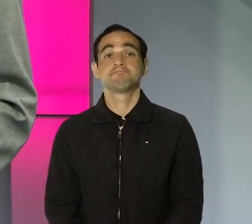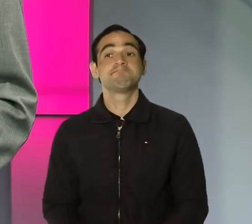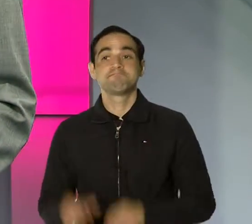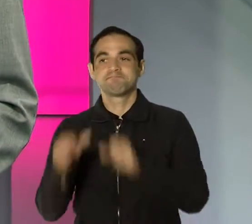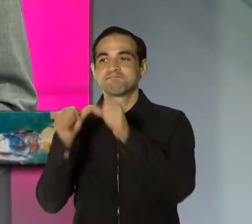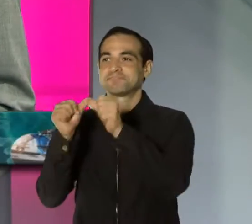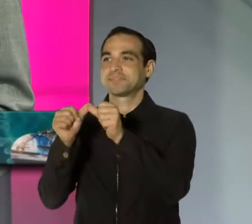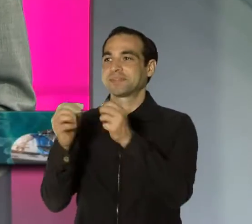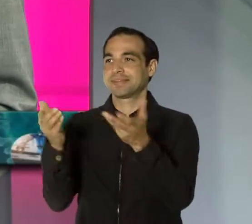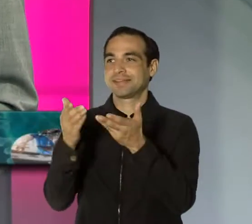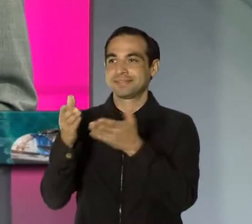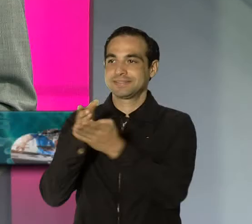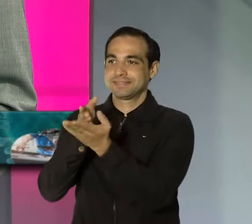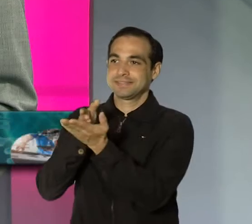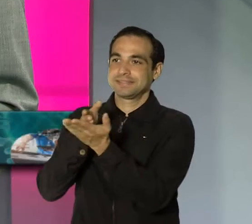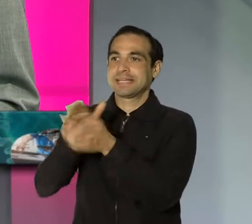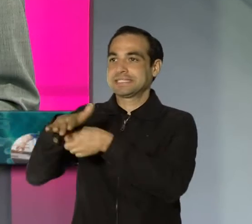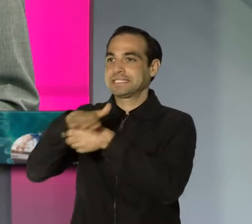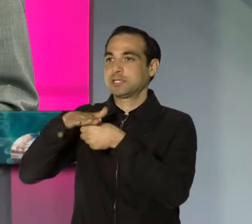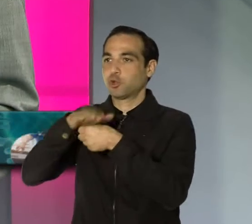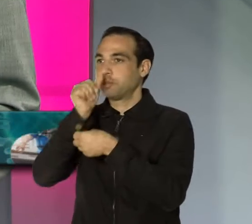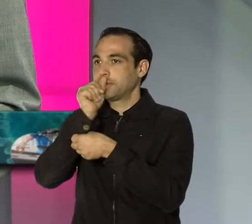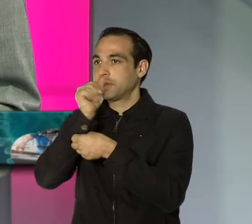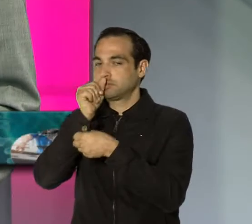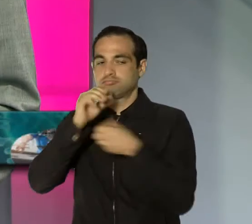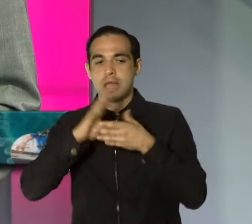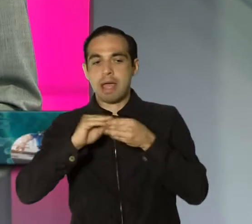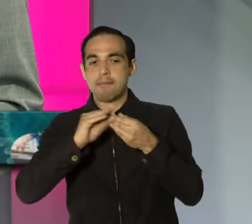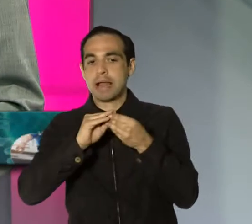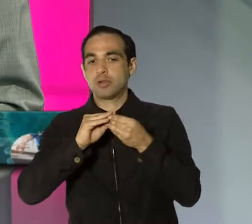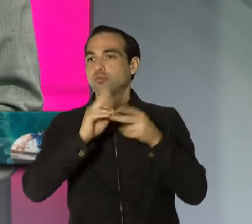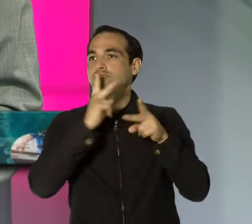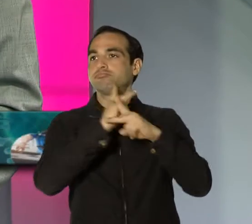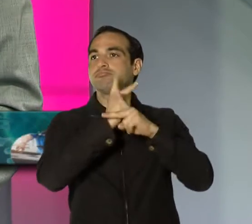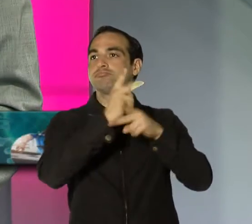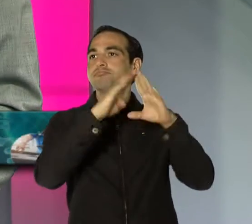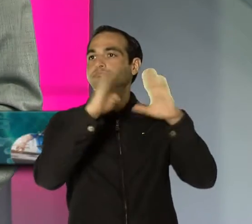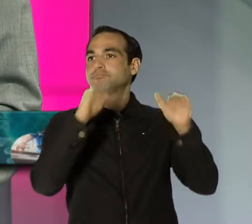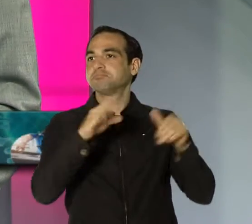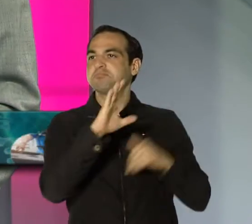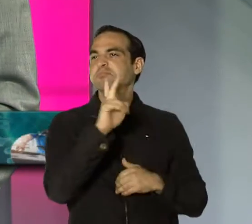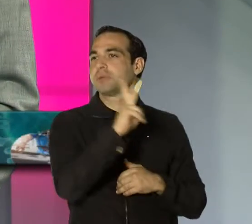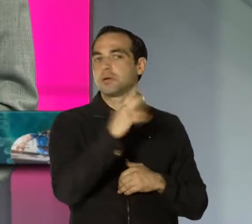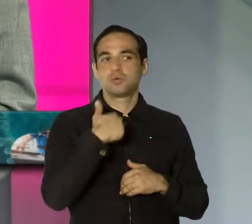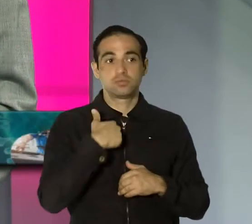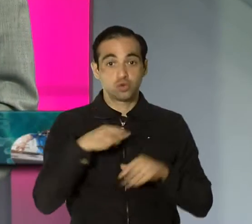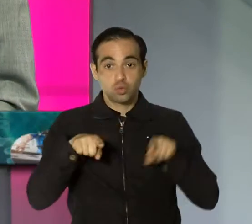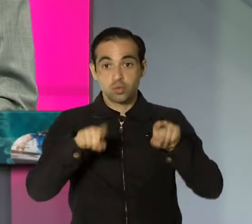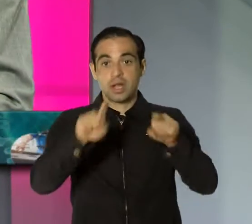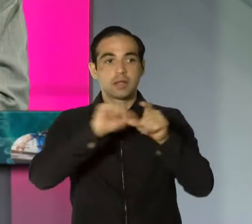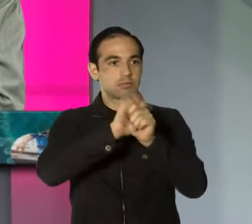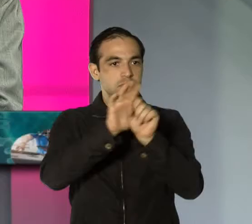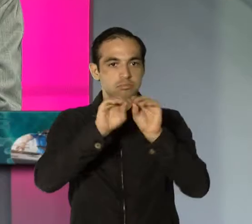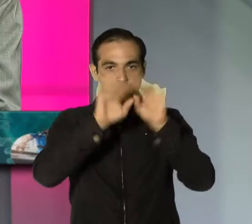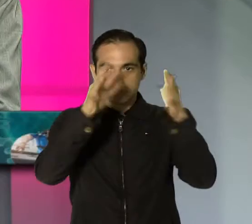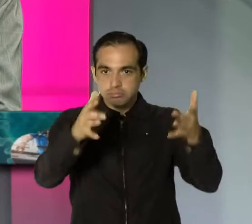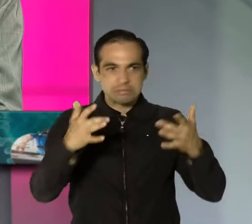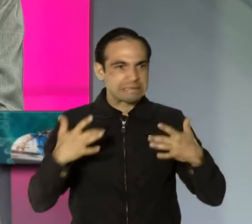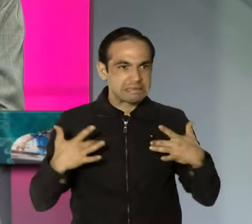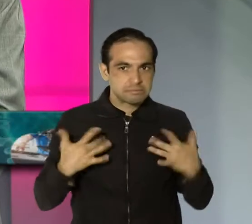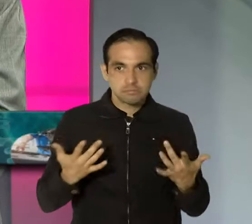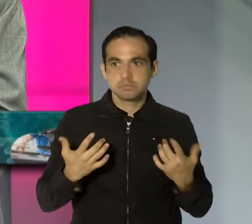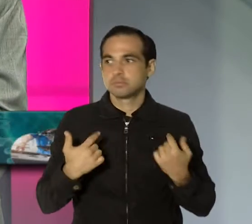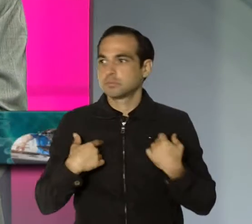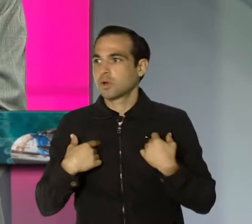Continuamos aquí en el sector privado hablando sobre la banca hipotecaria en Puerto Rico durante la pandemia y el efecto que ha tenido en la compra